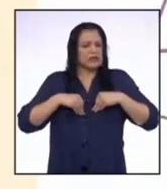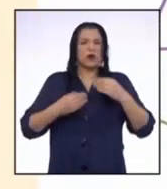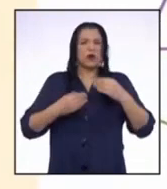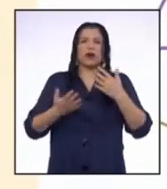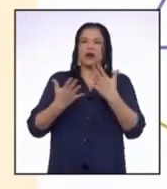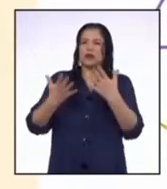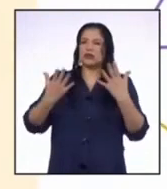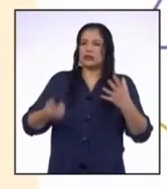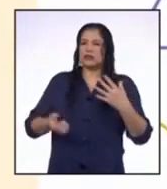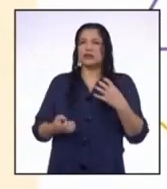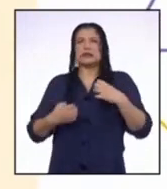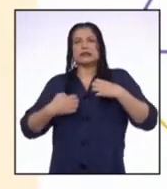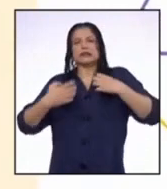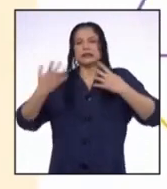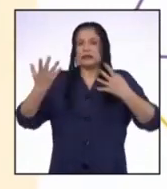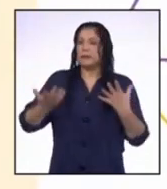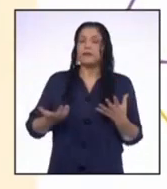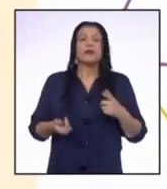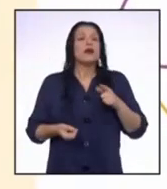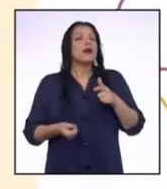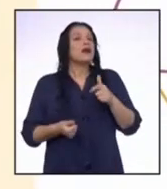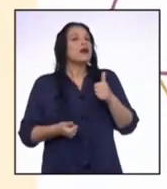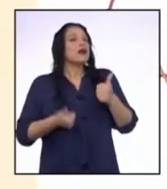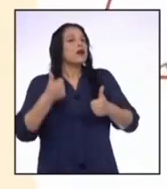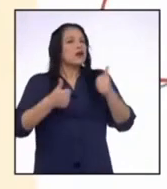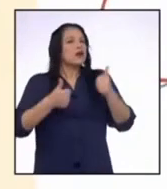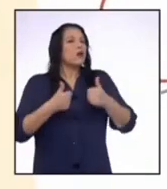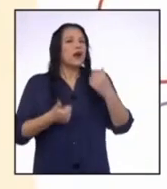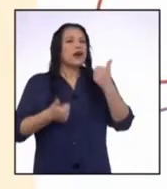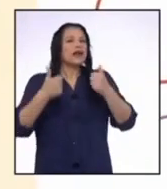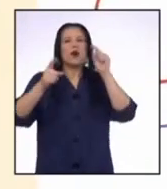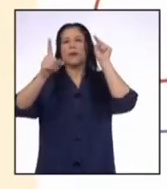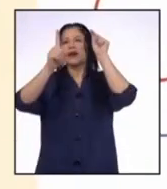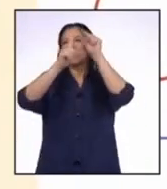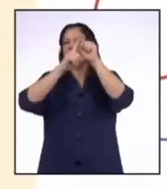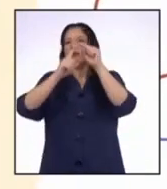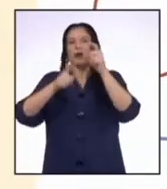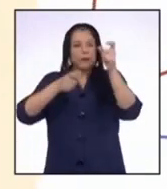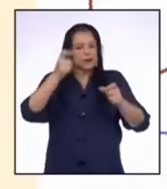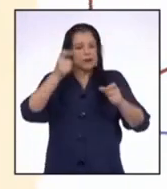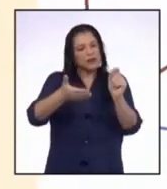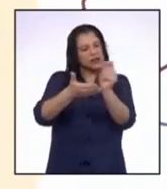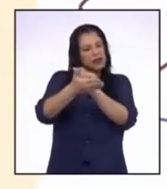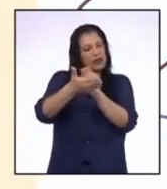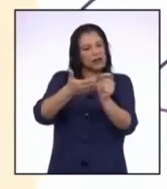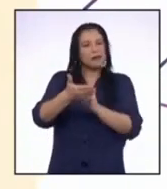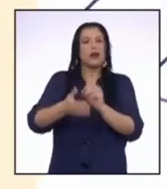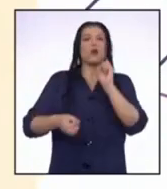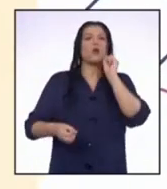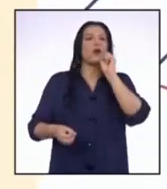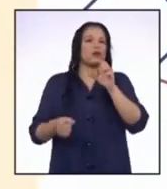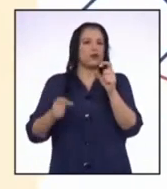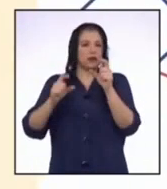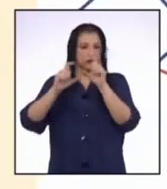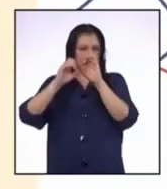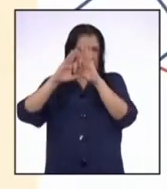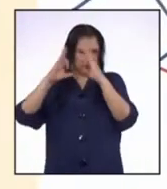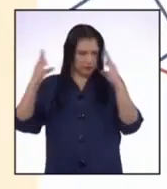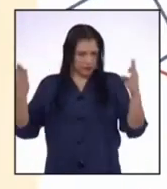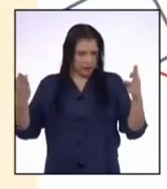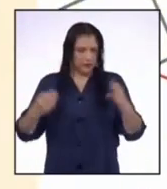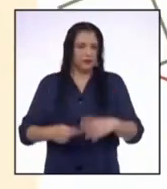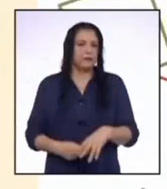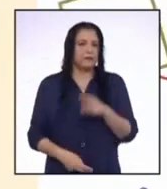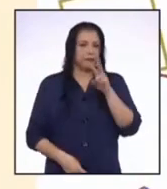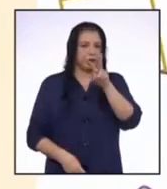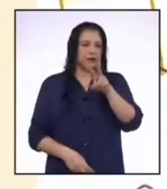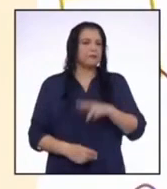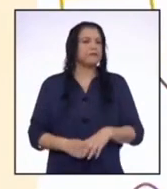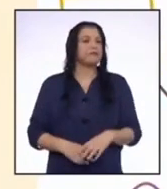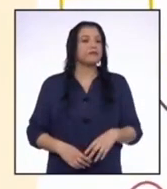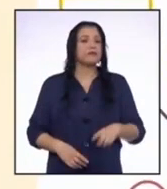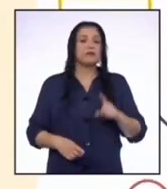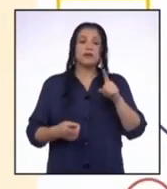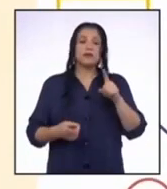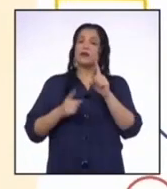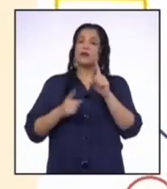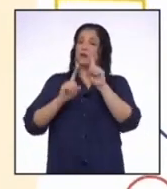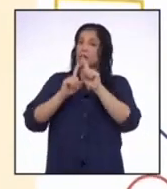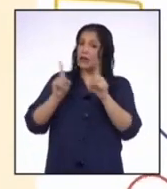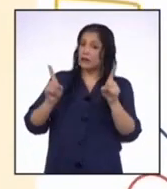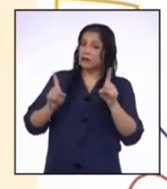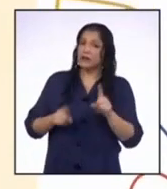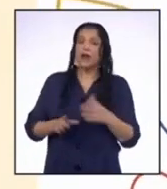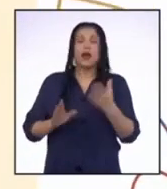¿Y cuál creen que sea la intención de los autores al afirmar la siguiente frase? Por el